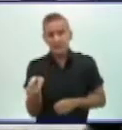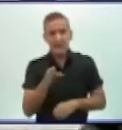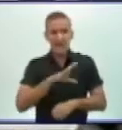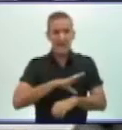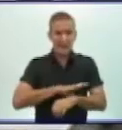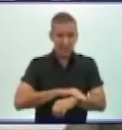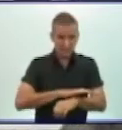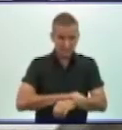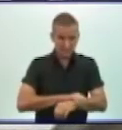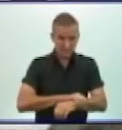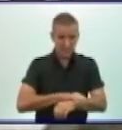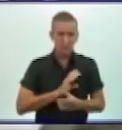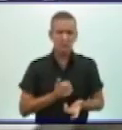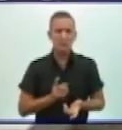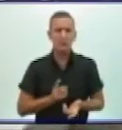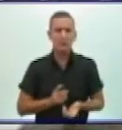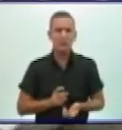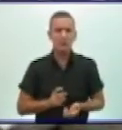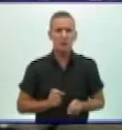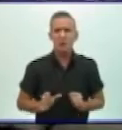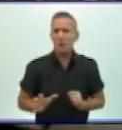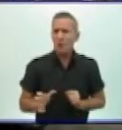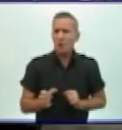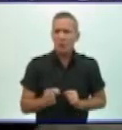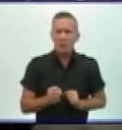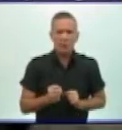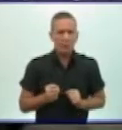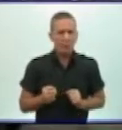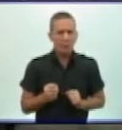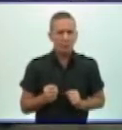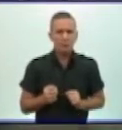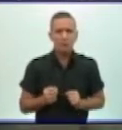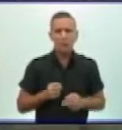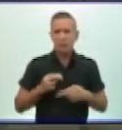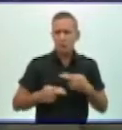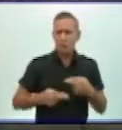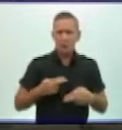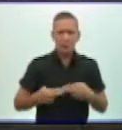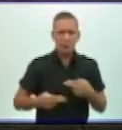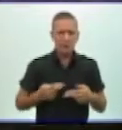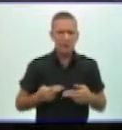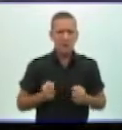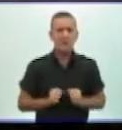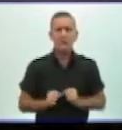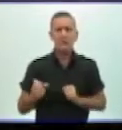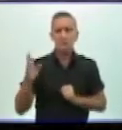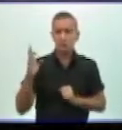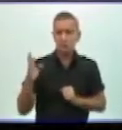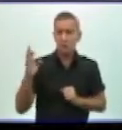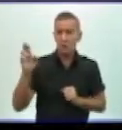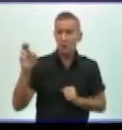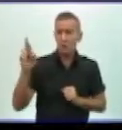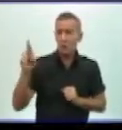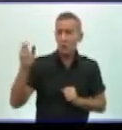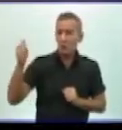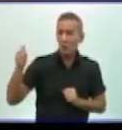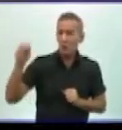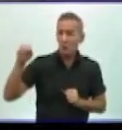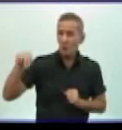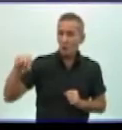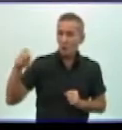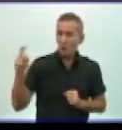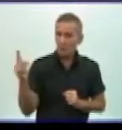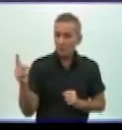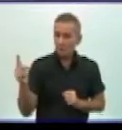carácter, por su valentía, por todo el liderazgo que él ha ganado en Santiago de Cuba. Y entonces viaja a México, viaja